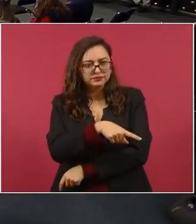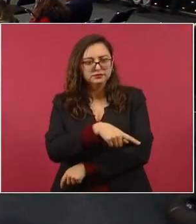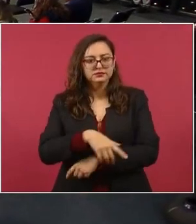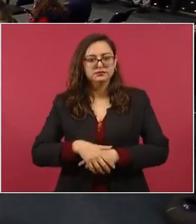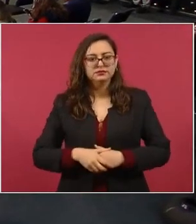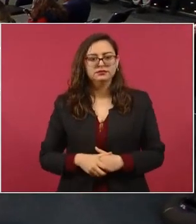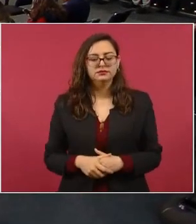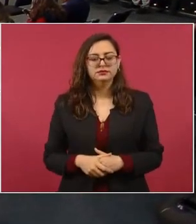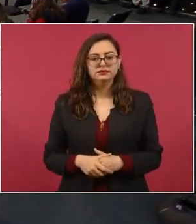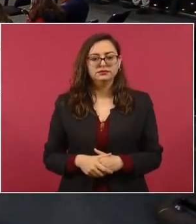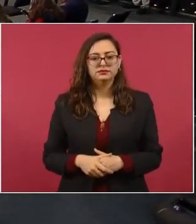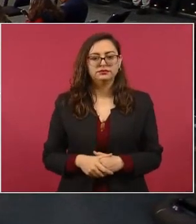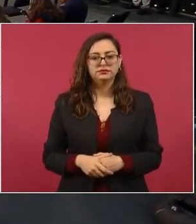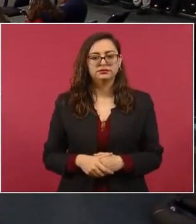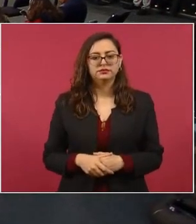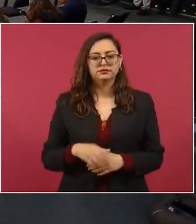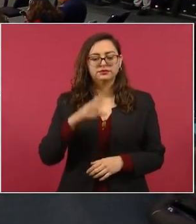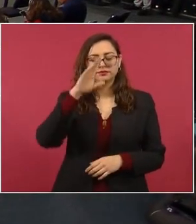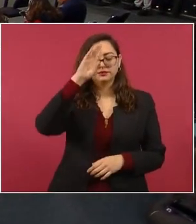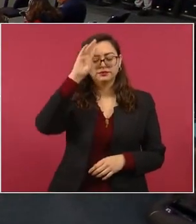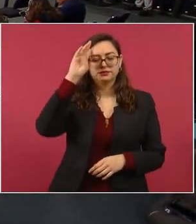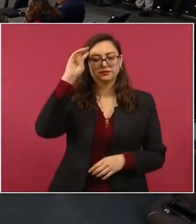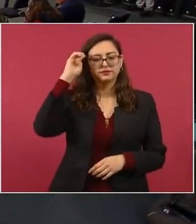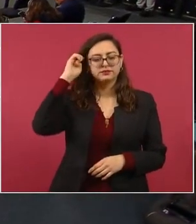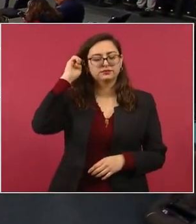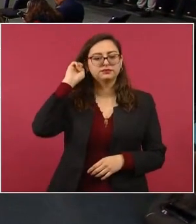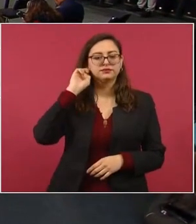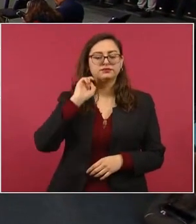Sí, está ahorita lo van a